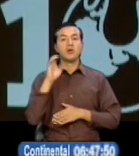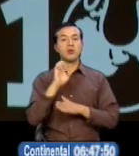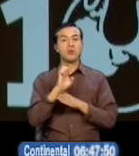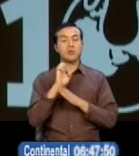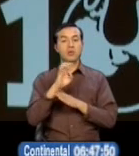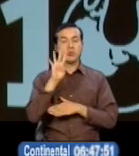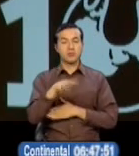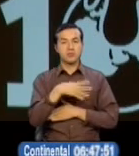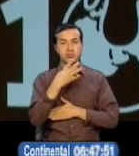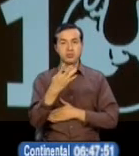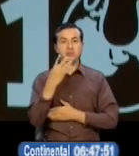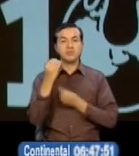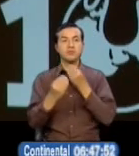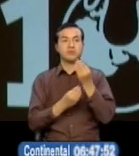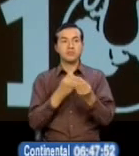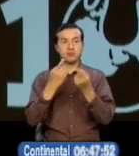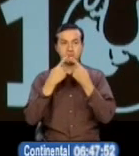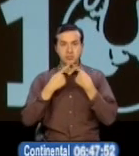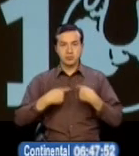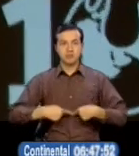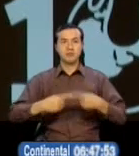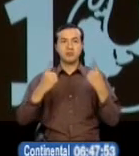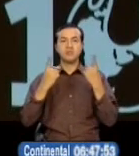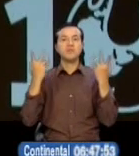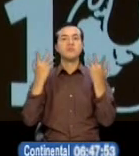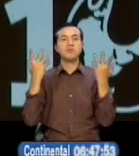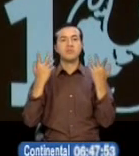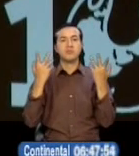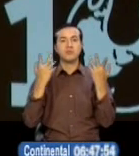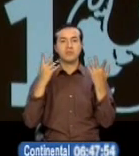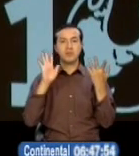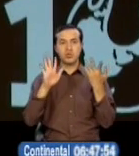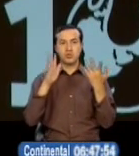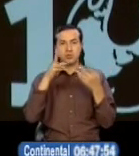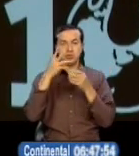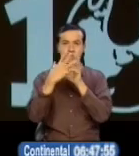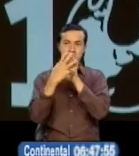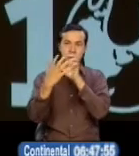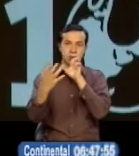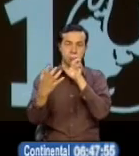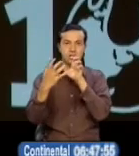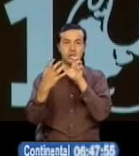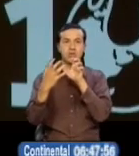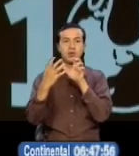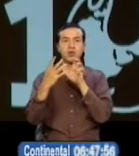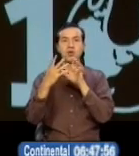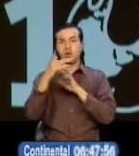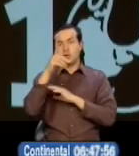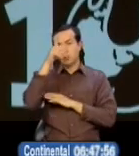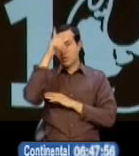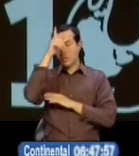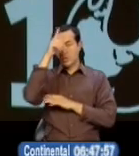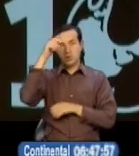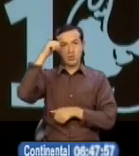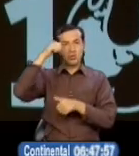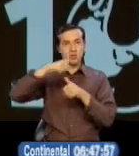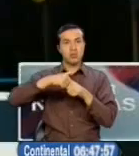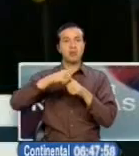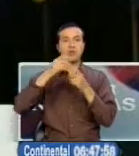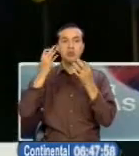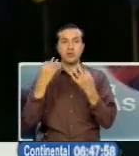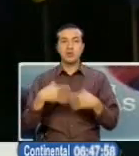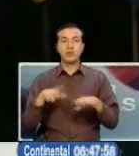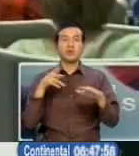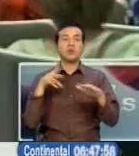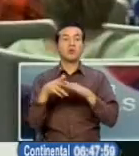en Londres, realizó estas declaraciones al intervenir a través de una videoconferencia en un acto en Berlín durante la conmemoración del aniversario